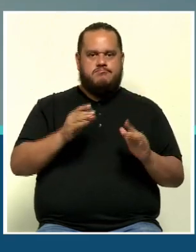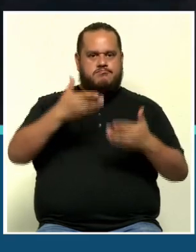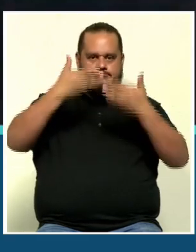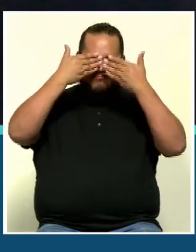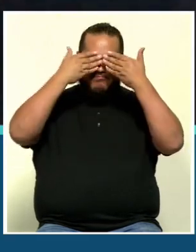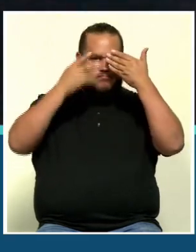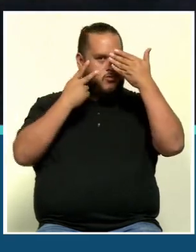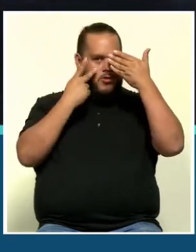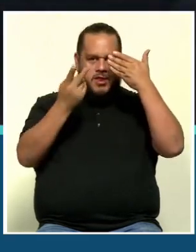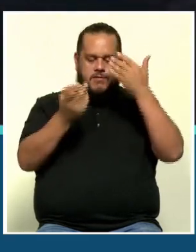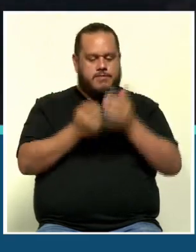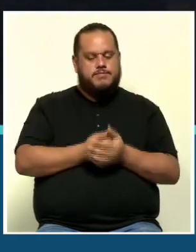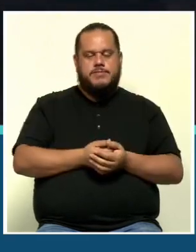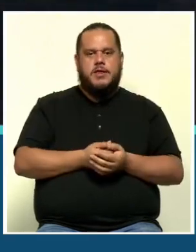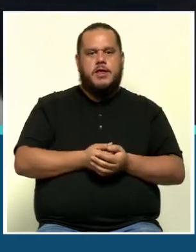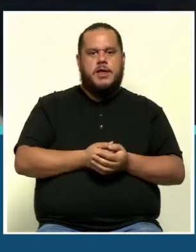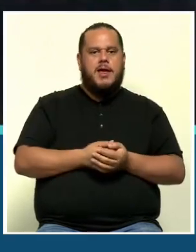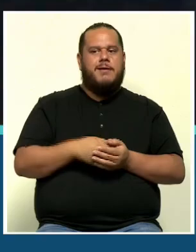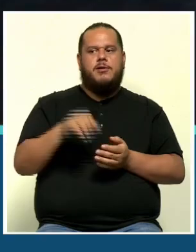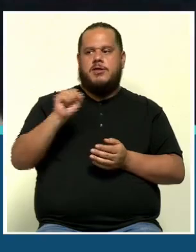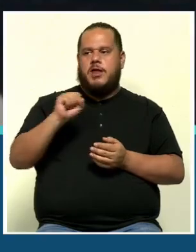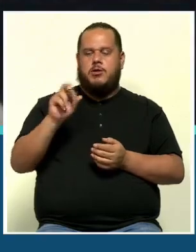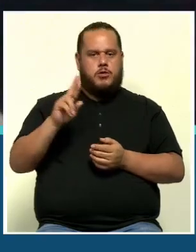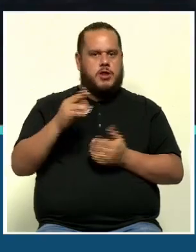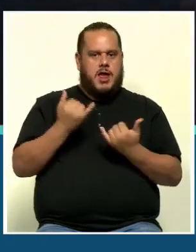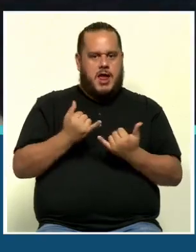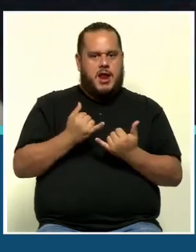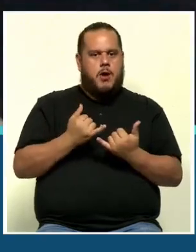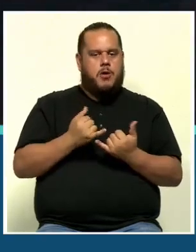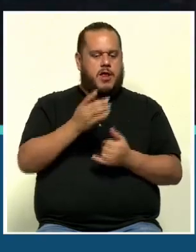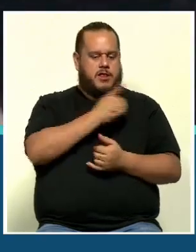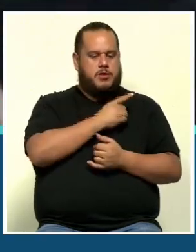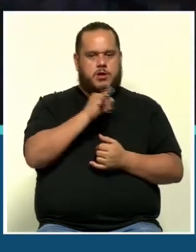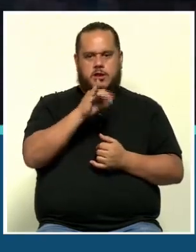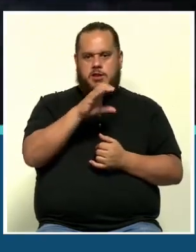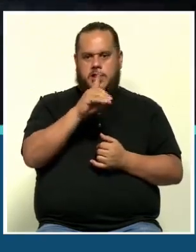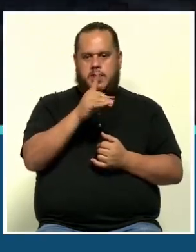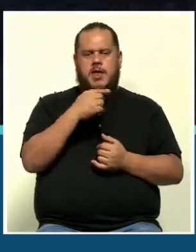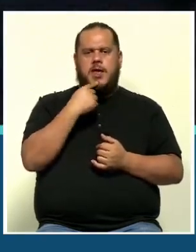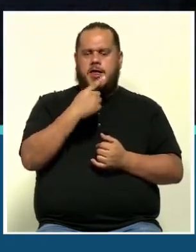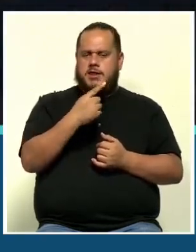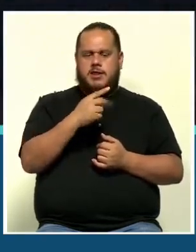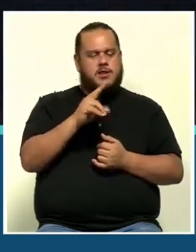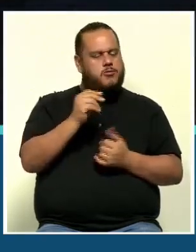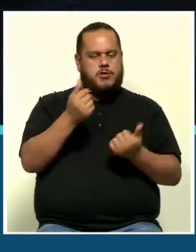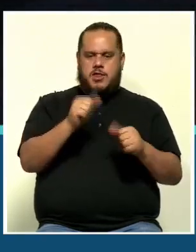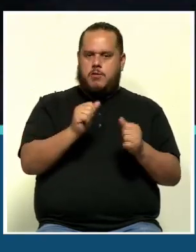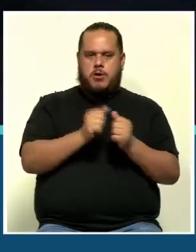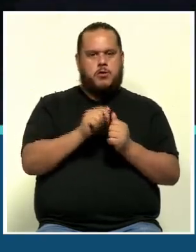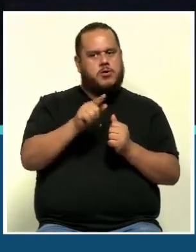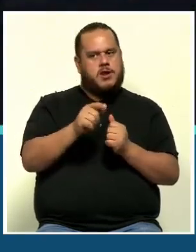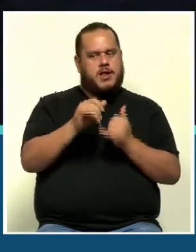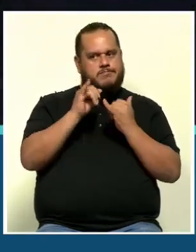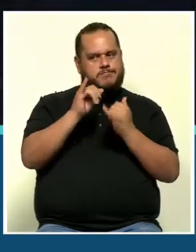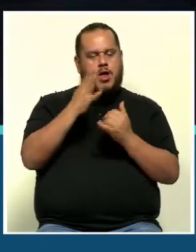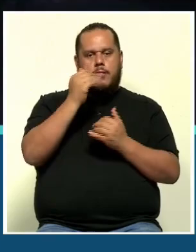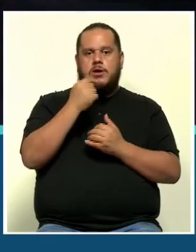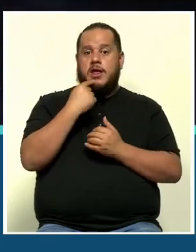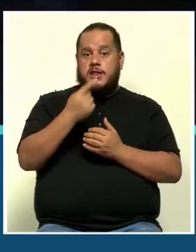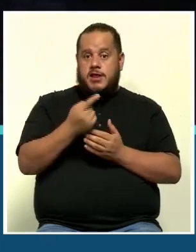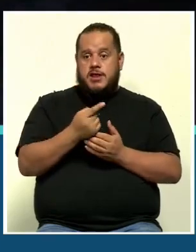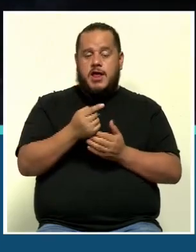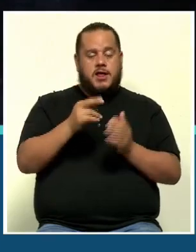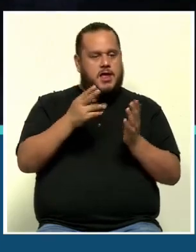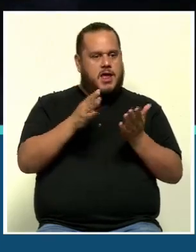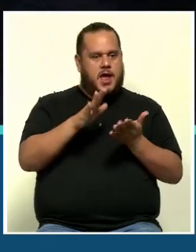antilavado. Sin embargo, Sergio Rodríguez, el actual director del ICD, discrepa ante estas aseveraciones, pues considera que aunque los